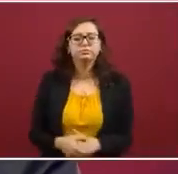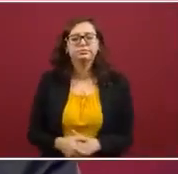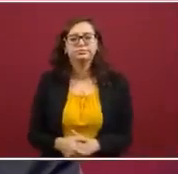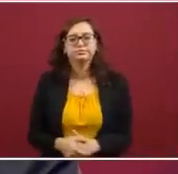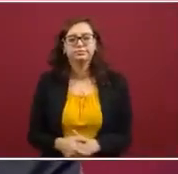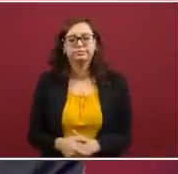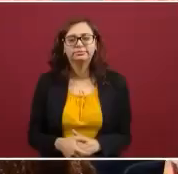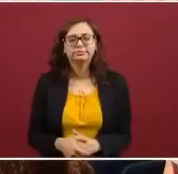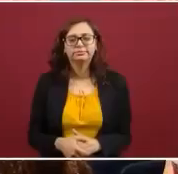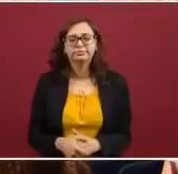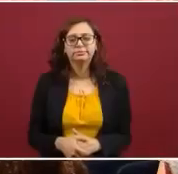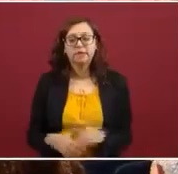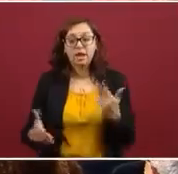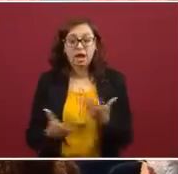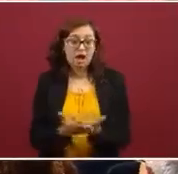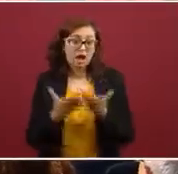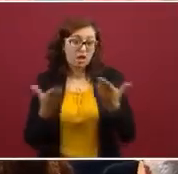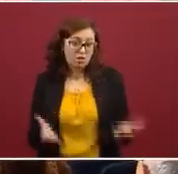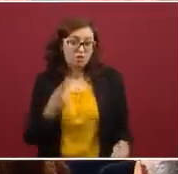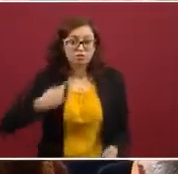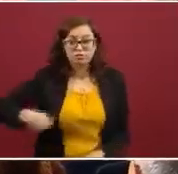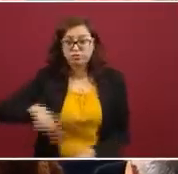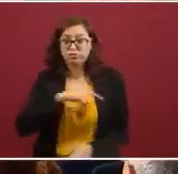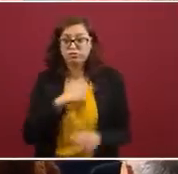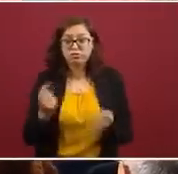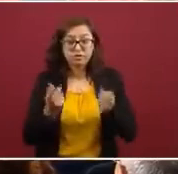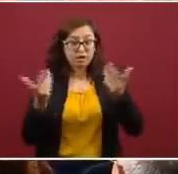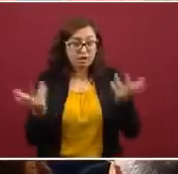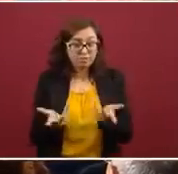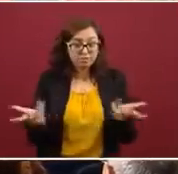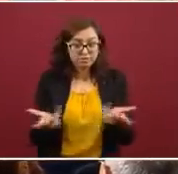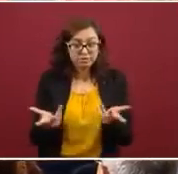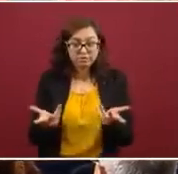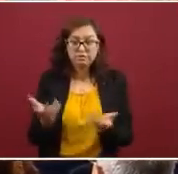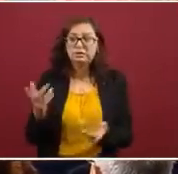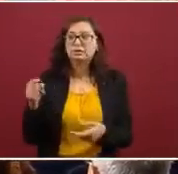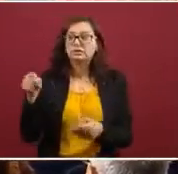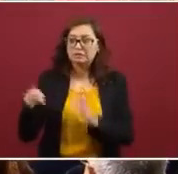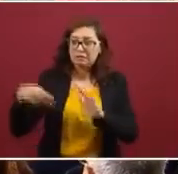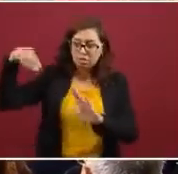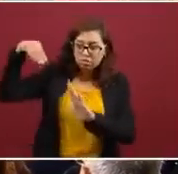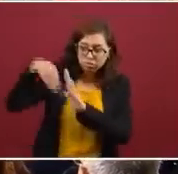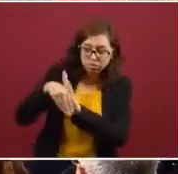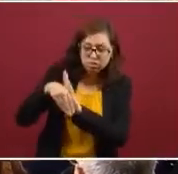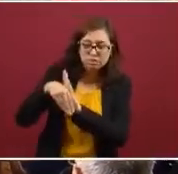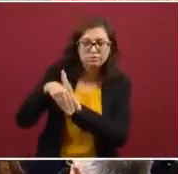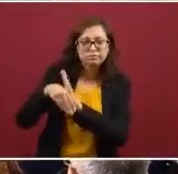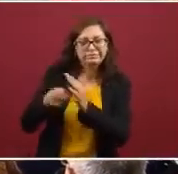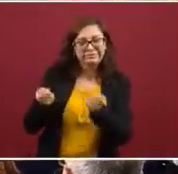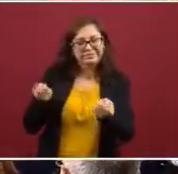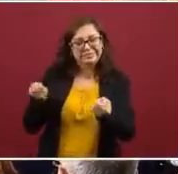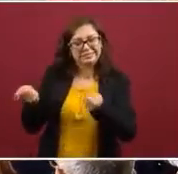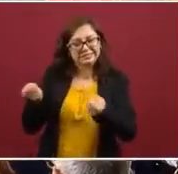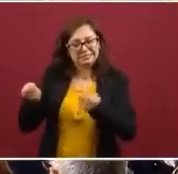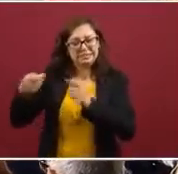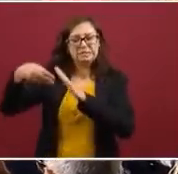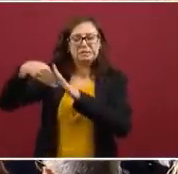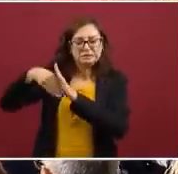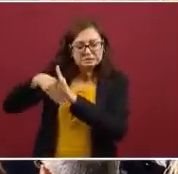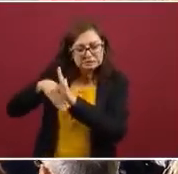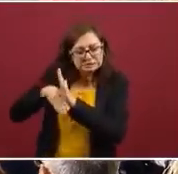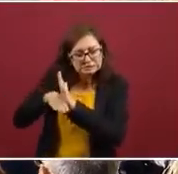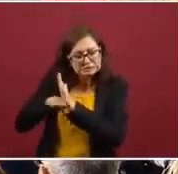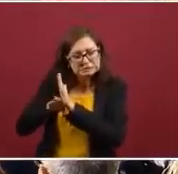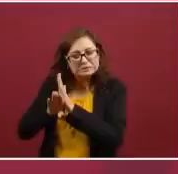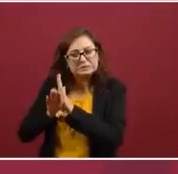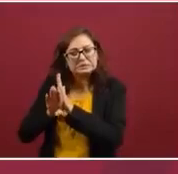¿Qué se está haciendo ahora? Ya se estabilizó esa caída, ya empezamos a